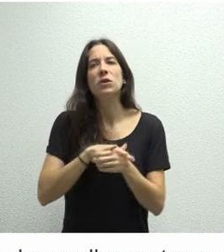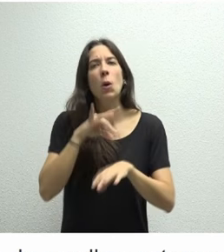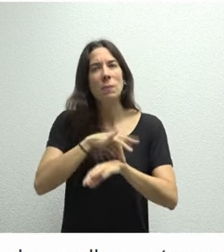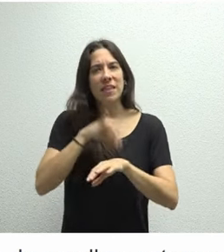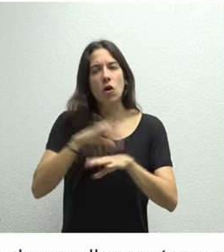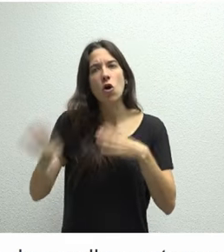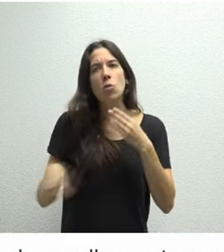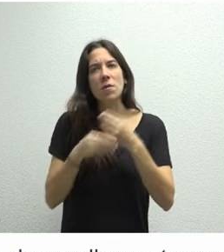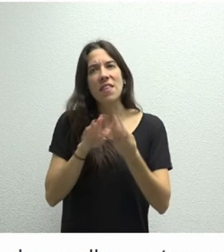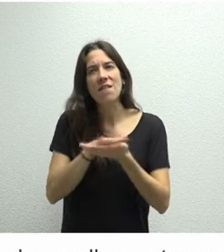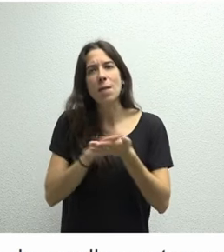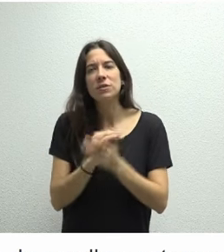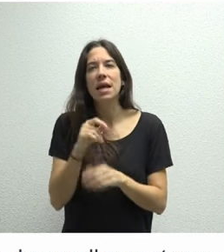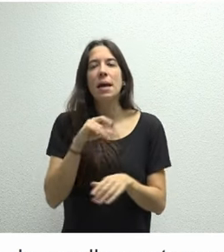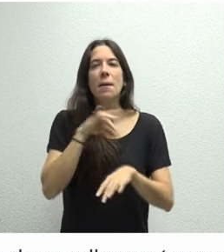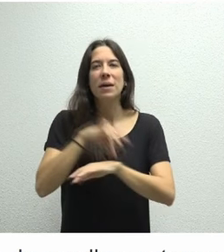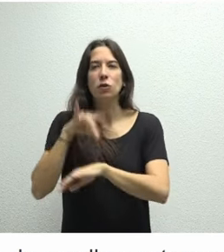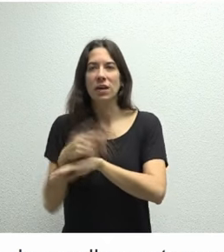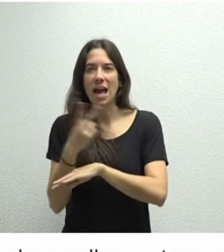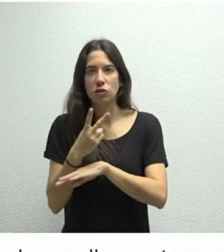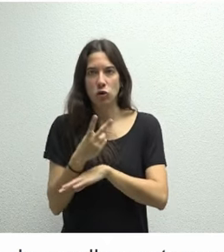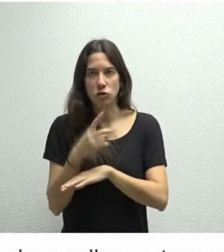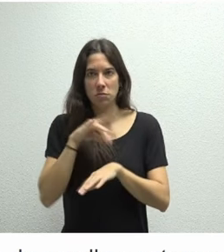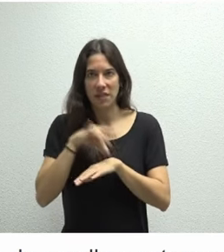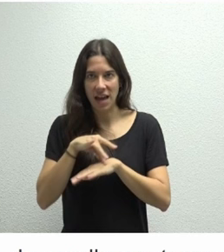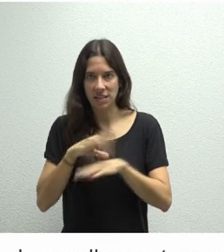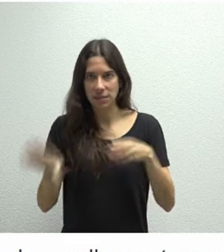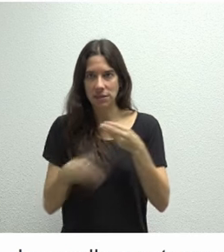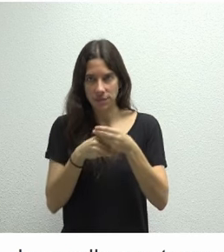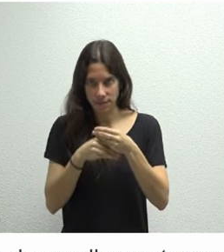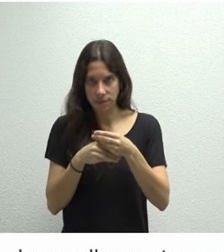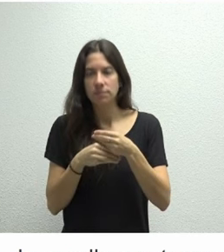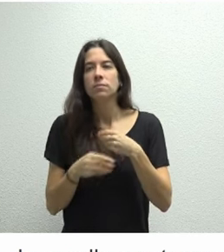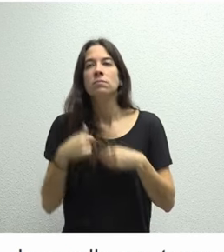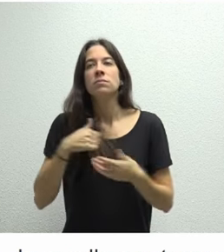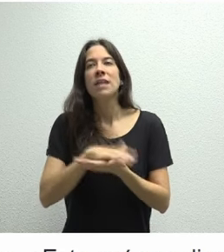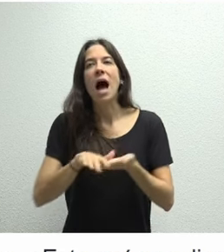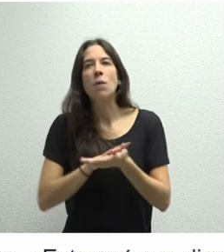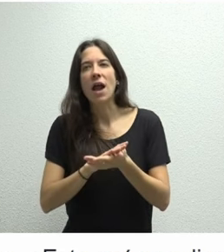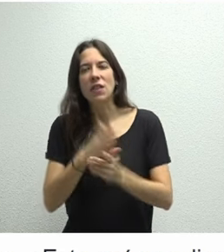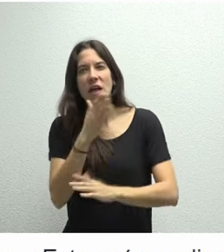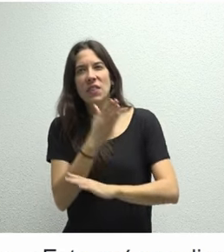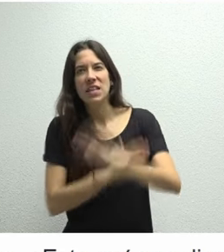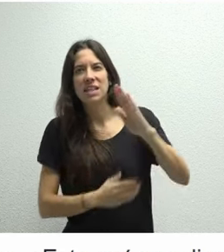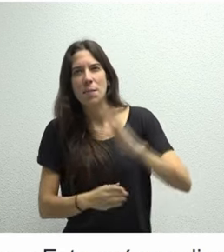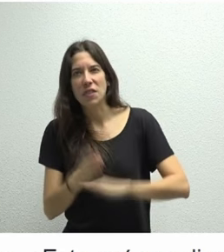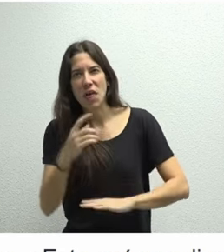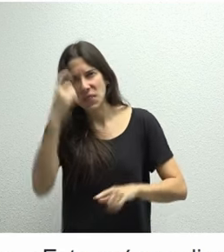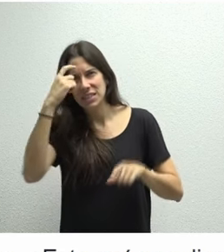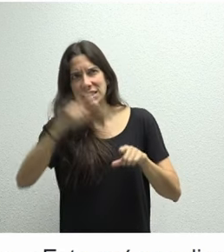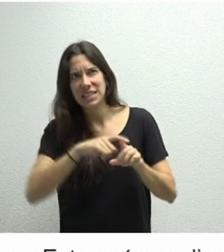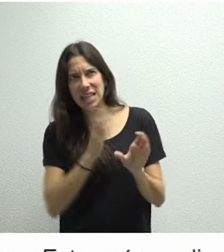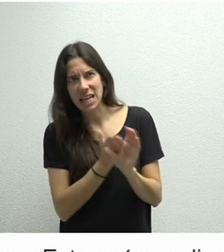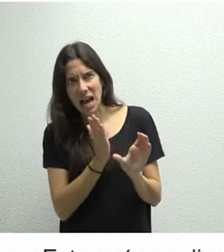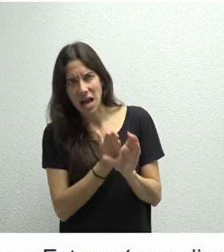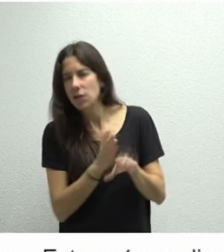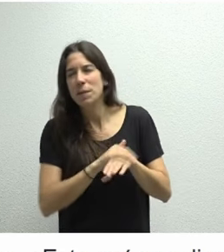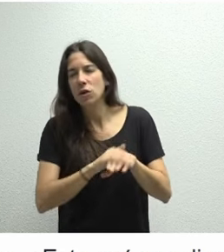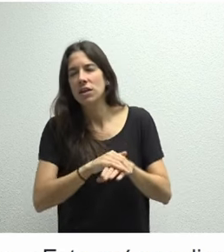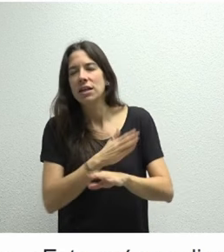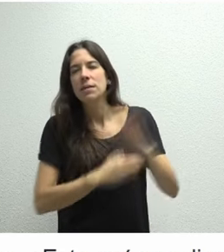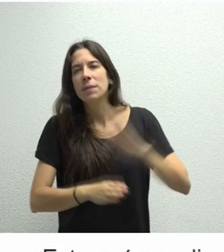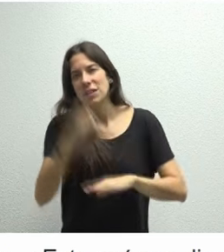hablando de dos patologías médicas yo hablar de la discapacidad psíquica como una patología médica me cuesta vale